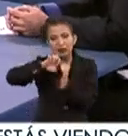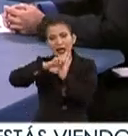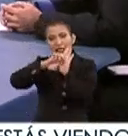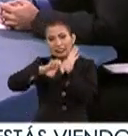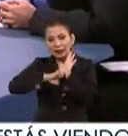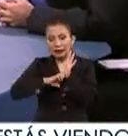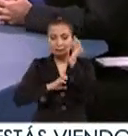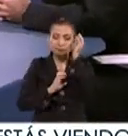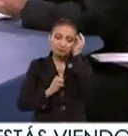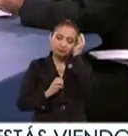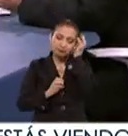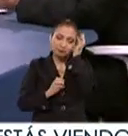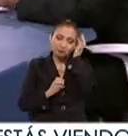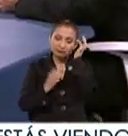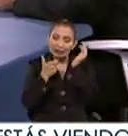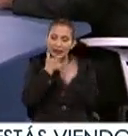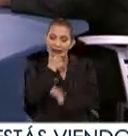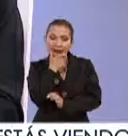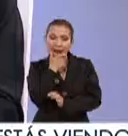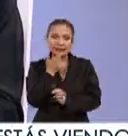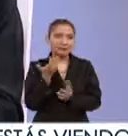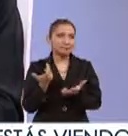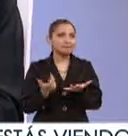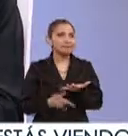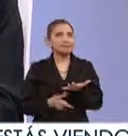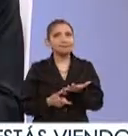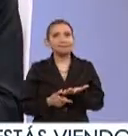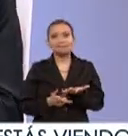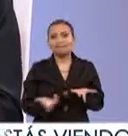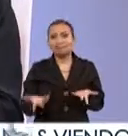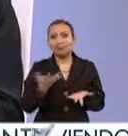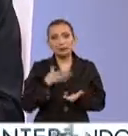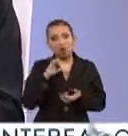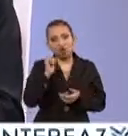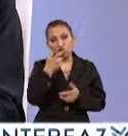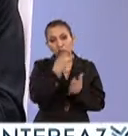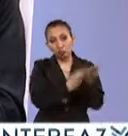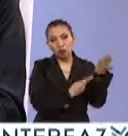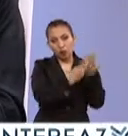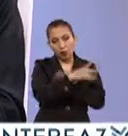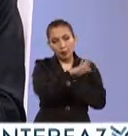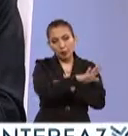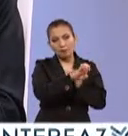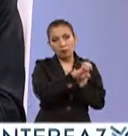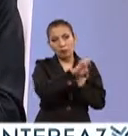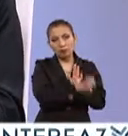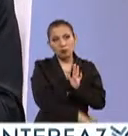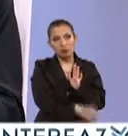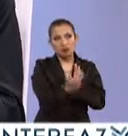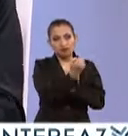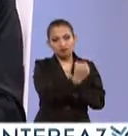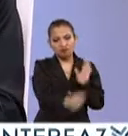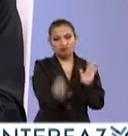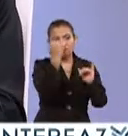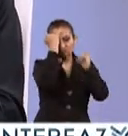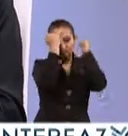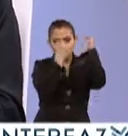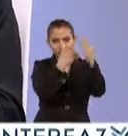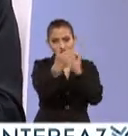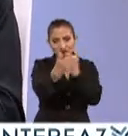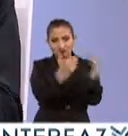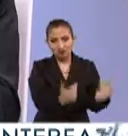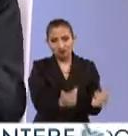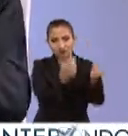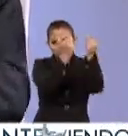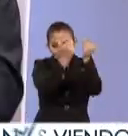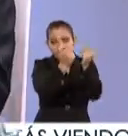ética, ¿sí? El inglés. Tenemos algunos programas como es el talento emprendedor. En